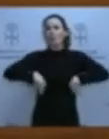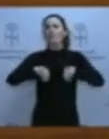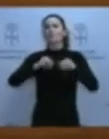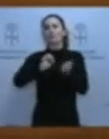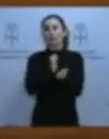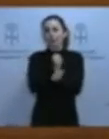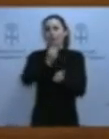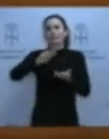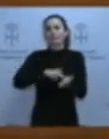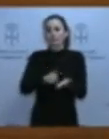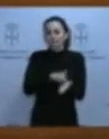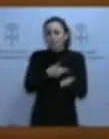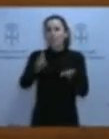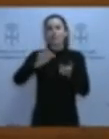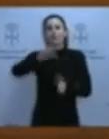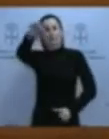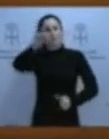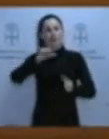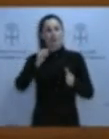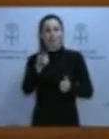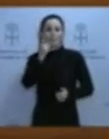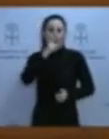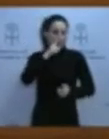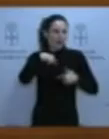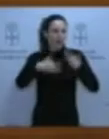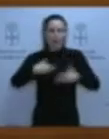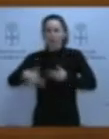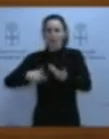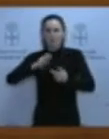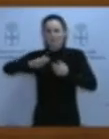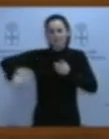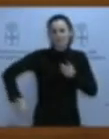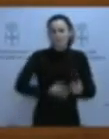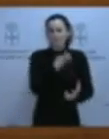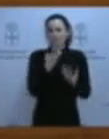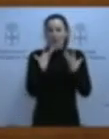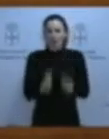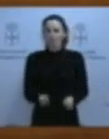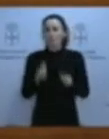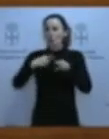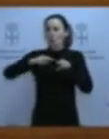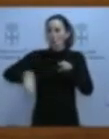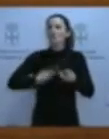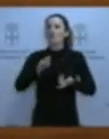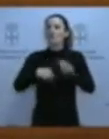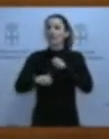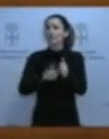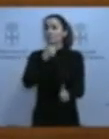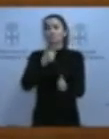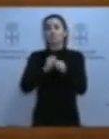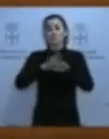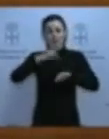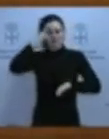mermeladas, sidra, pan de escanda, choscos, queso de gamoneo, cabrales, bellos. Son los referentes que tenemos